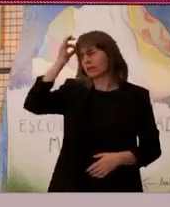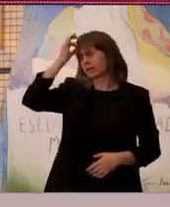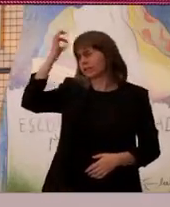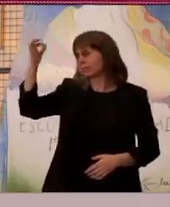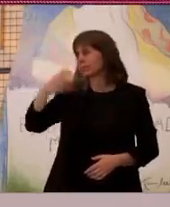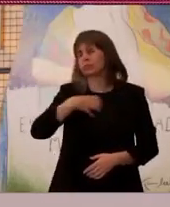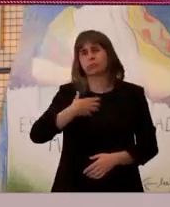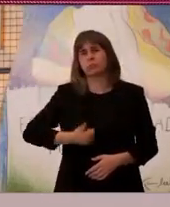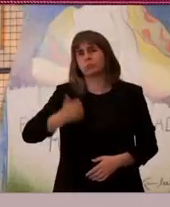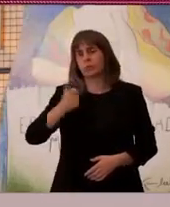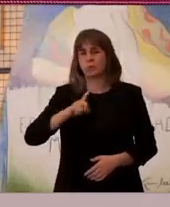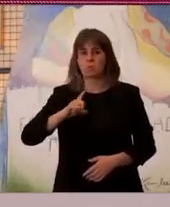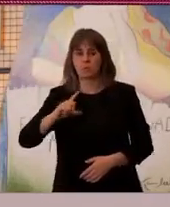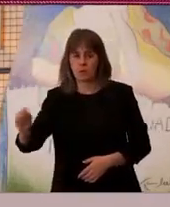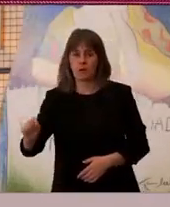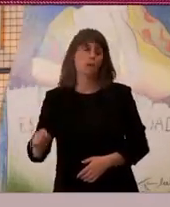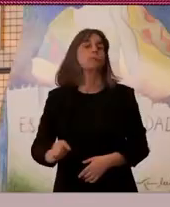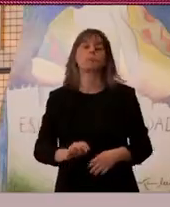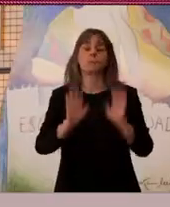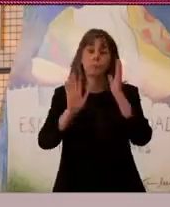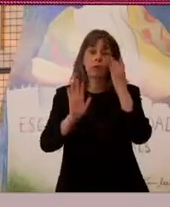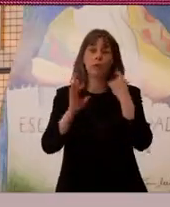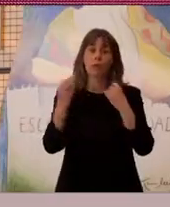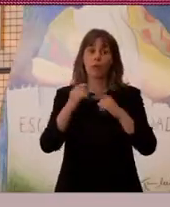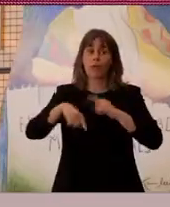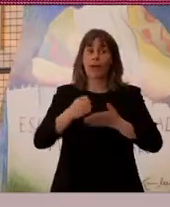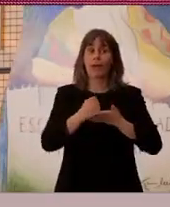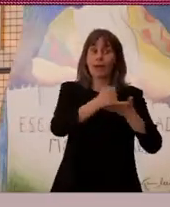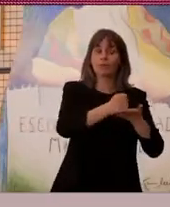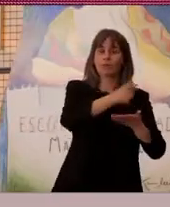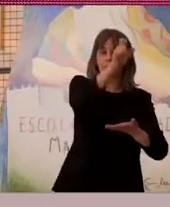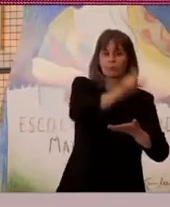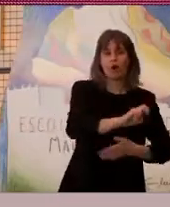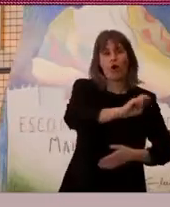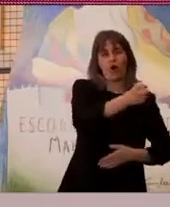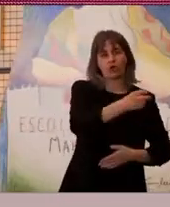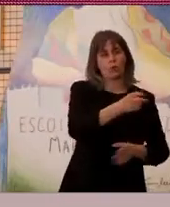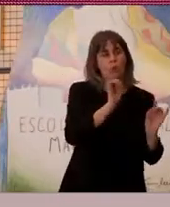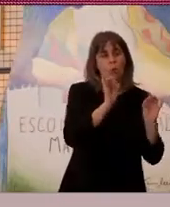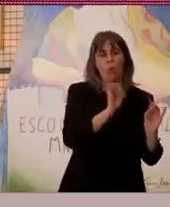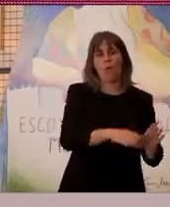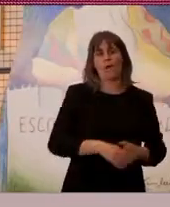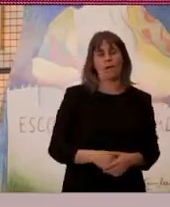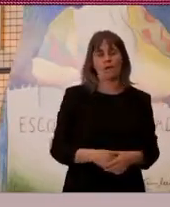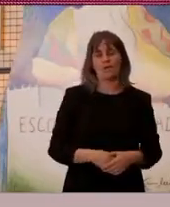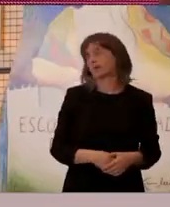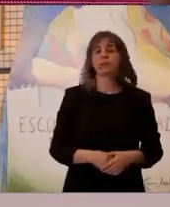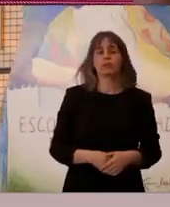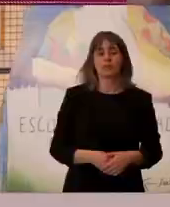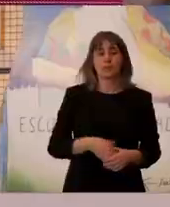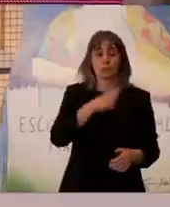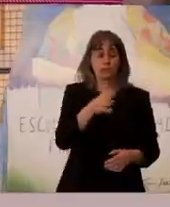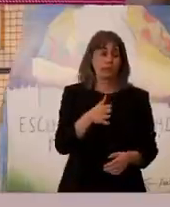te he dicho personalmente pero pero que siga otra y que siga otra equivalente Sabes porque es que si no